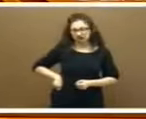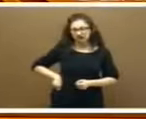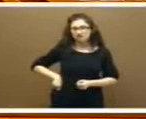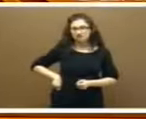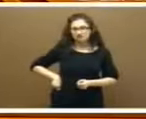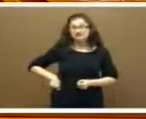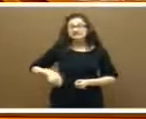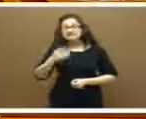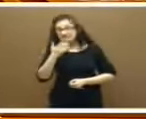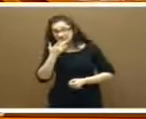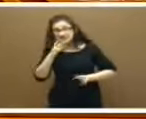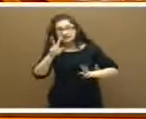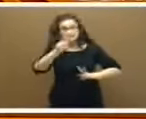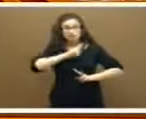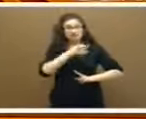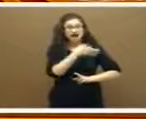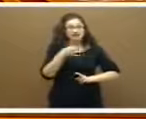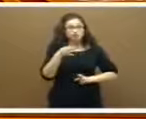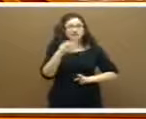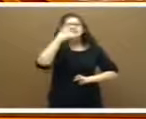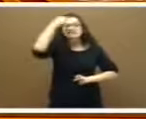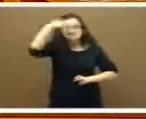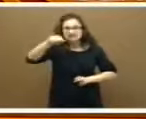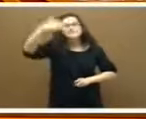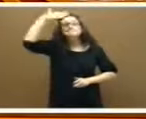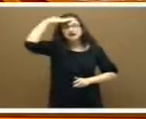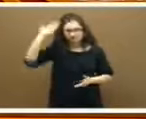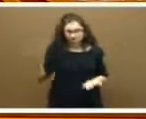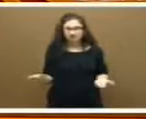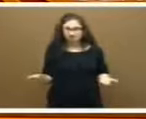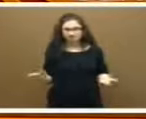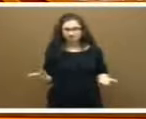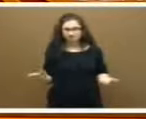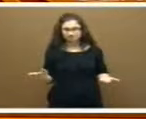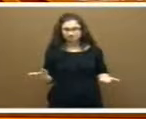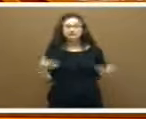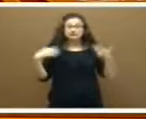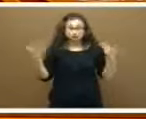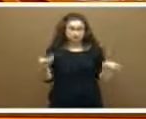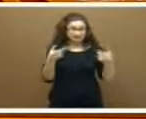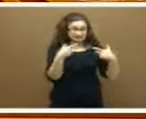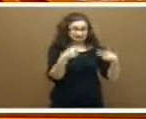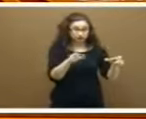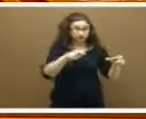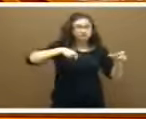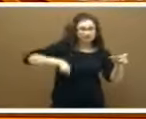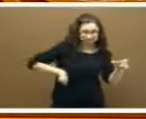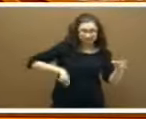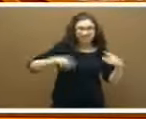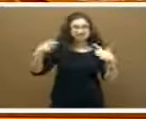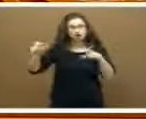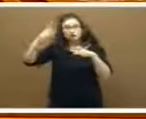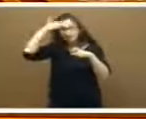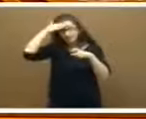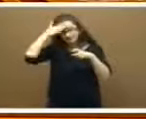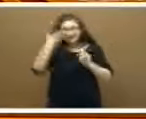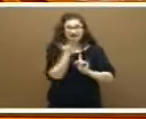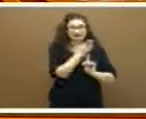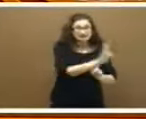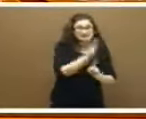son los pacientes. Y estos dos sectores, el sector de los pacientes y el sector de los profesionales, están muy poco representados en los consejos de salud. Pero bueno, es lo que